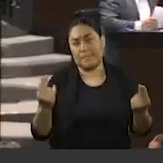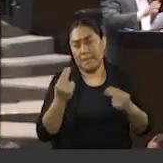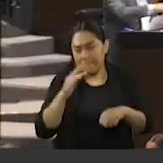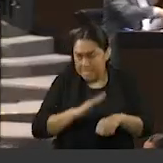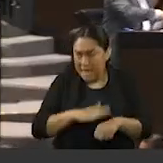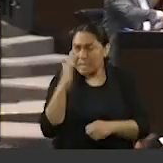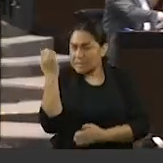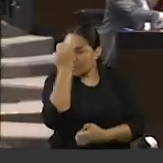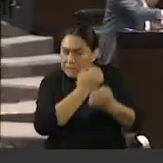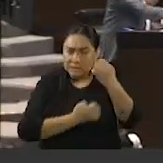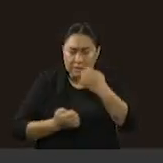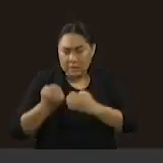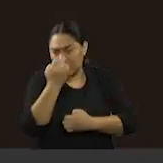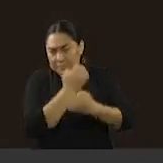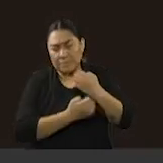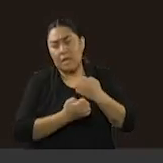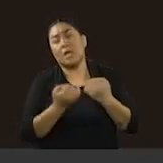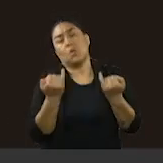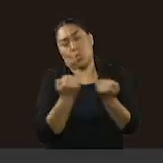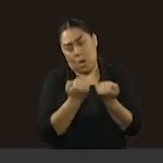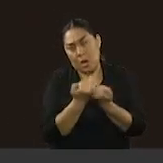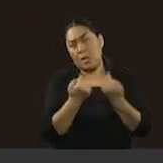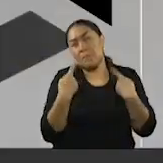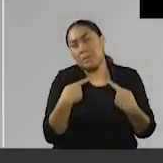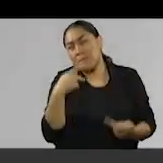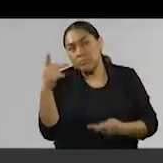mayor análisis y la opinión de la ciudadanía.